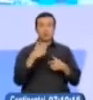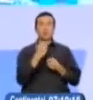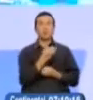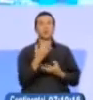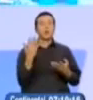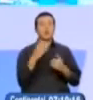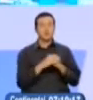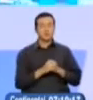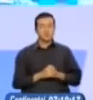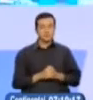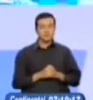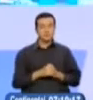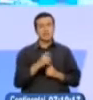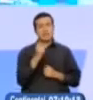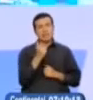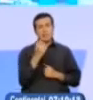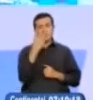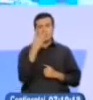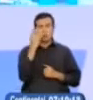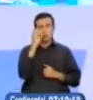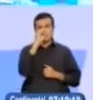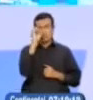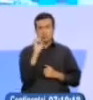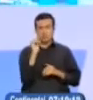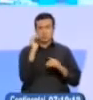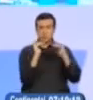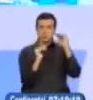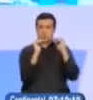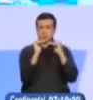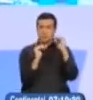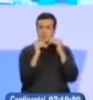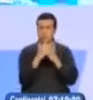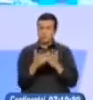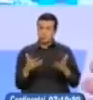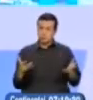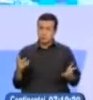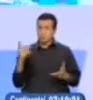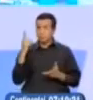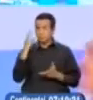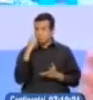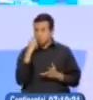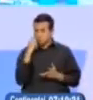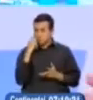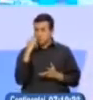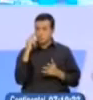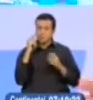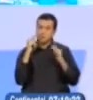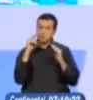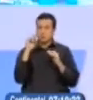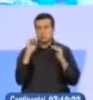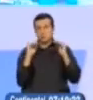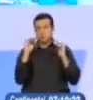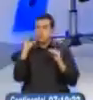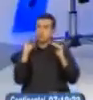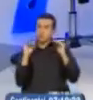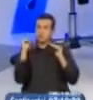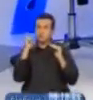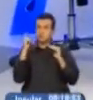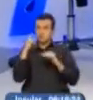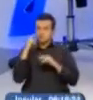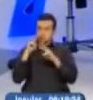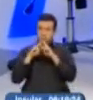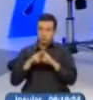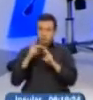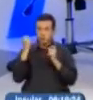de casi 4 puntos de diferencia. Entonces ahí tenemos una desviación, un sesgo que tenemos que tratar